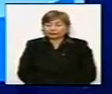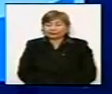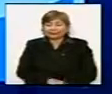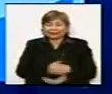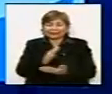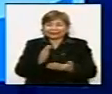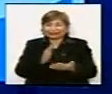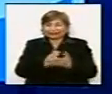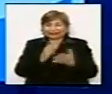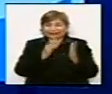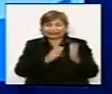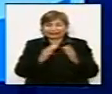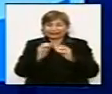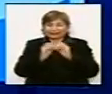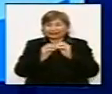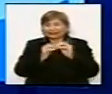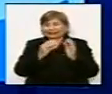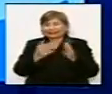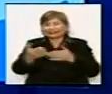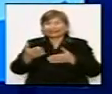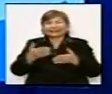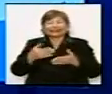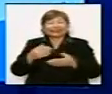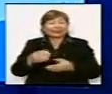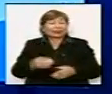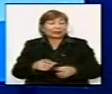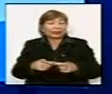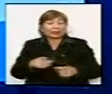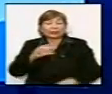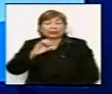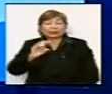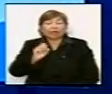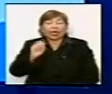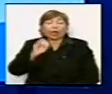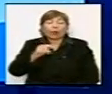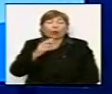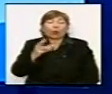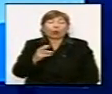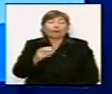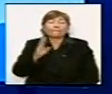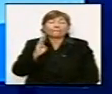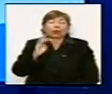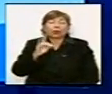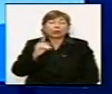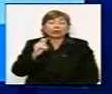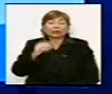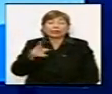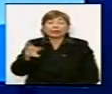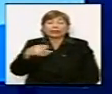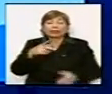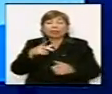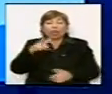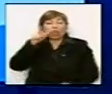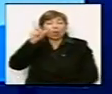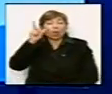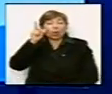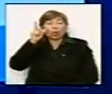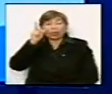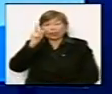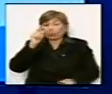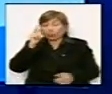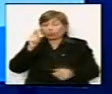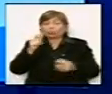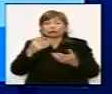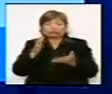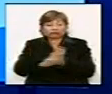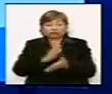Los problemas de saneamiento de terrenos y predios en el distrito de San Juan Bautista, entre otras localidades de la región Loreto, que se